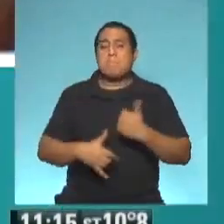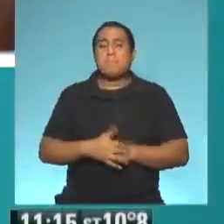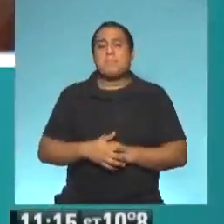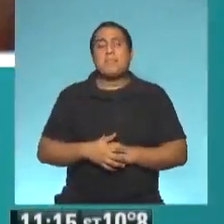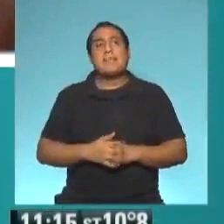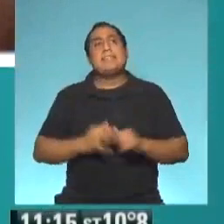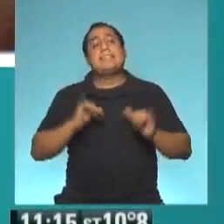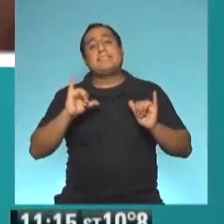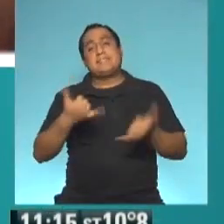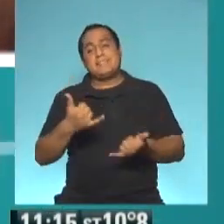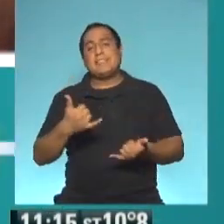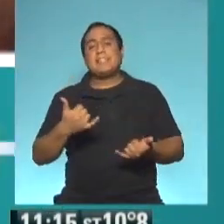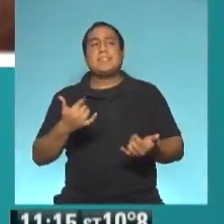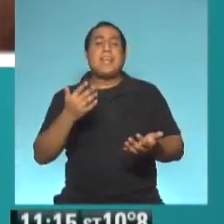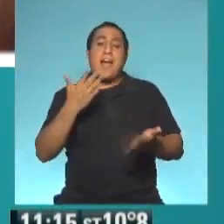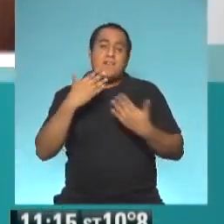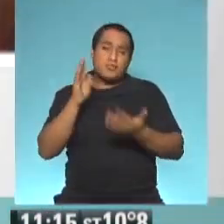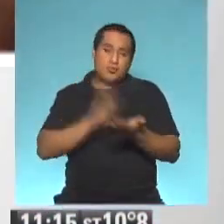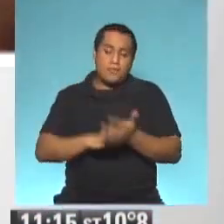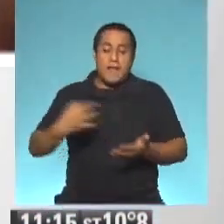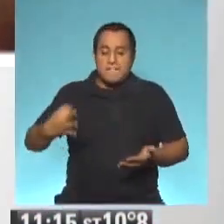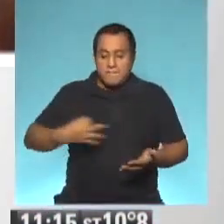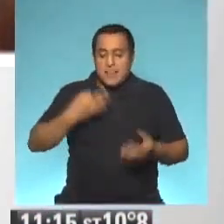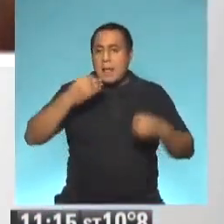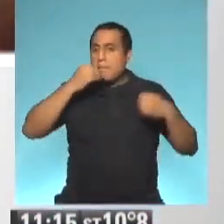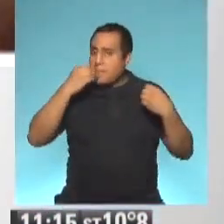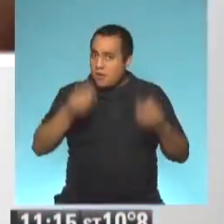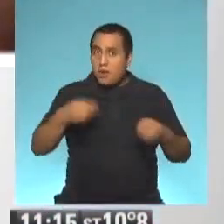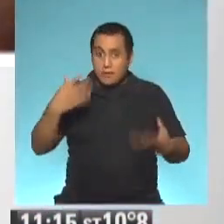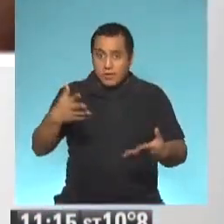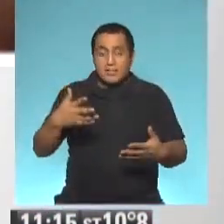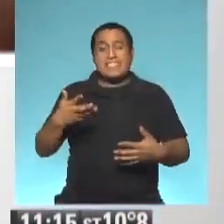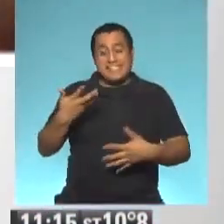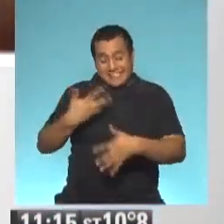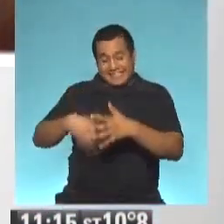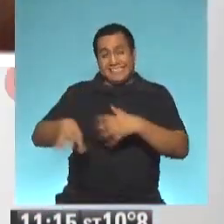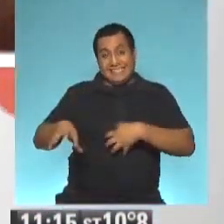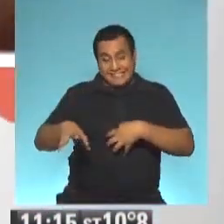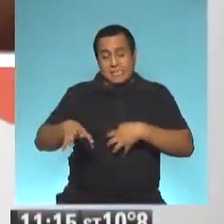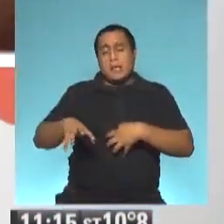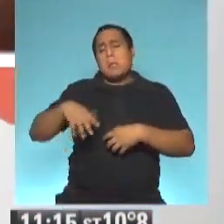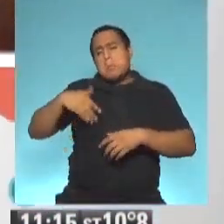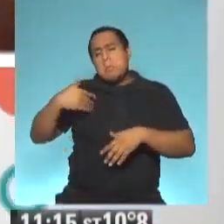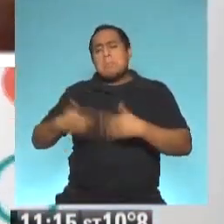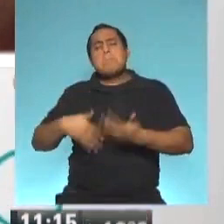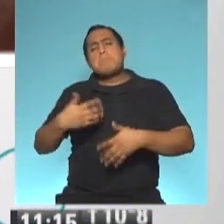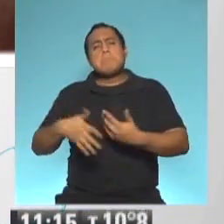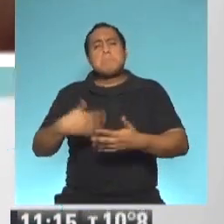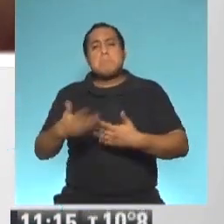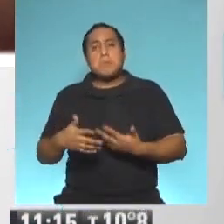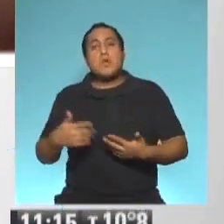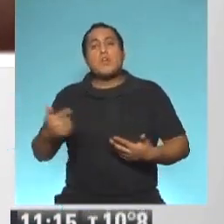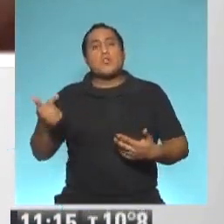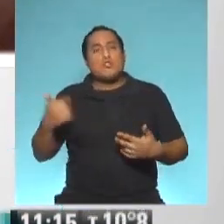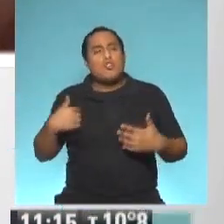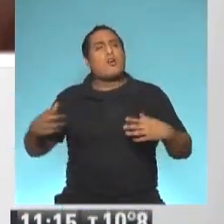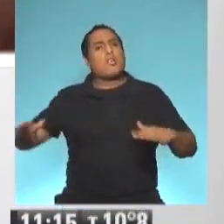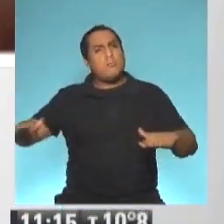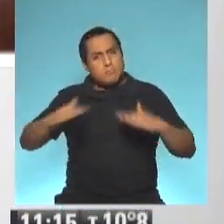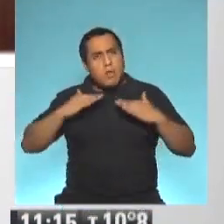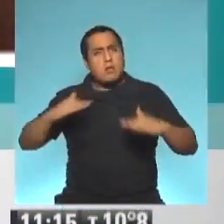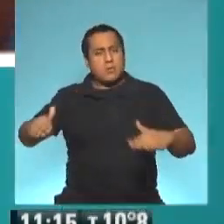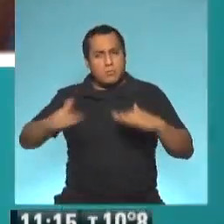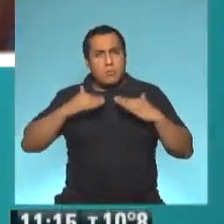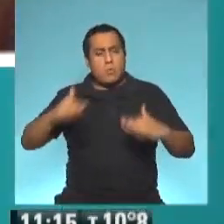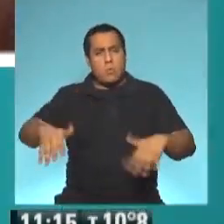mirá, cuando hablamos de calidad de vida, yo ni bien me trasplanté, al poquito tiempo empecé a hacer mucha actividad